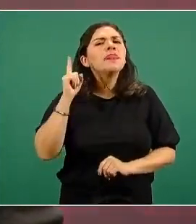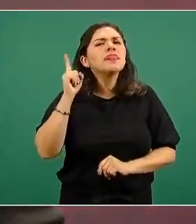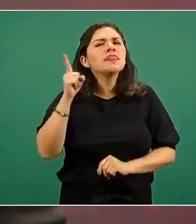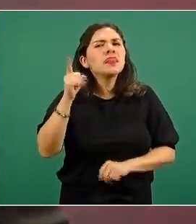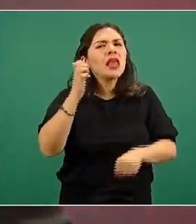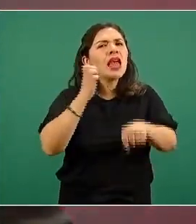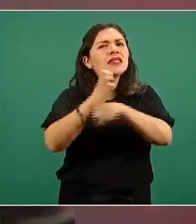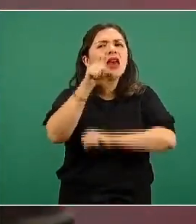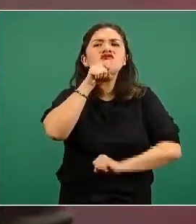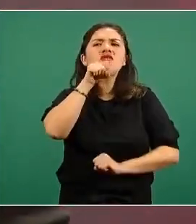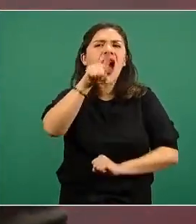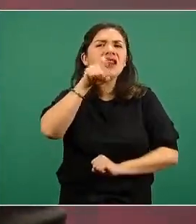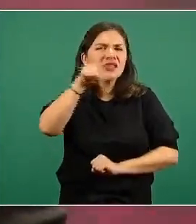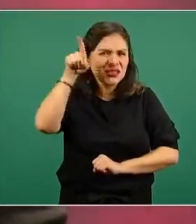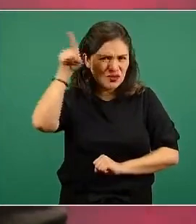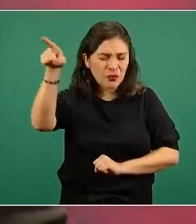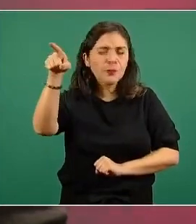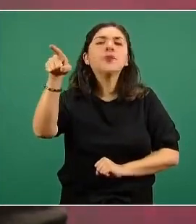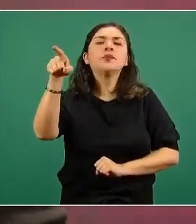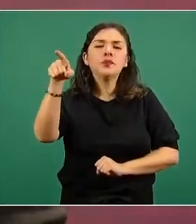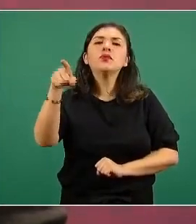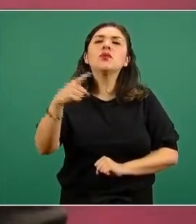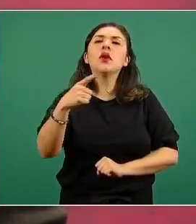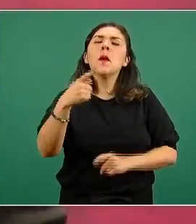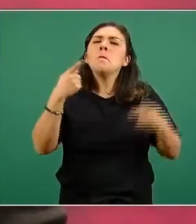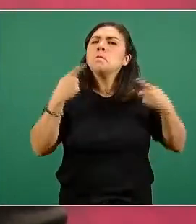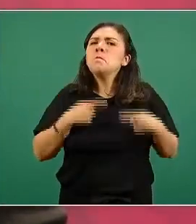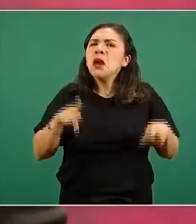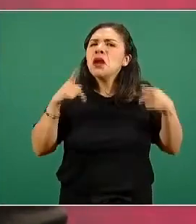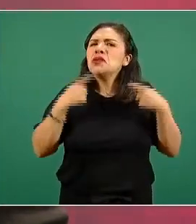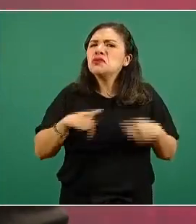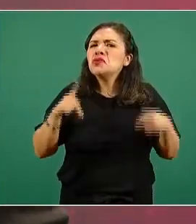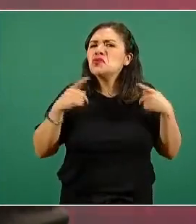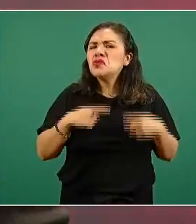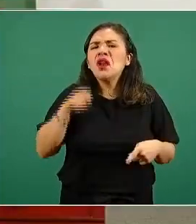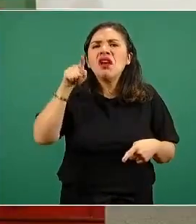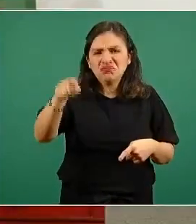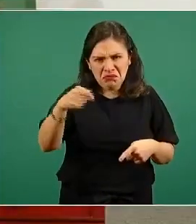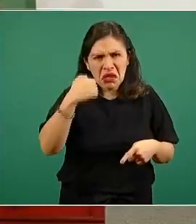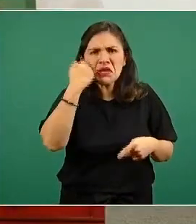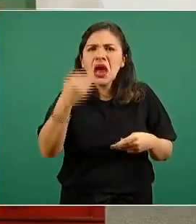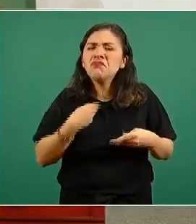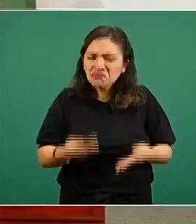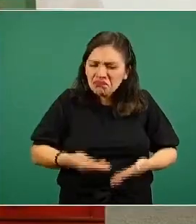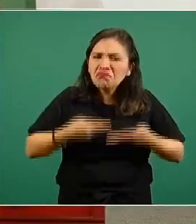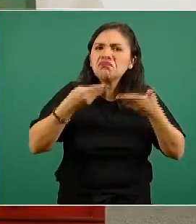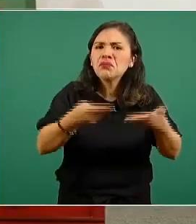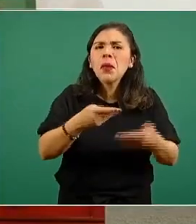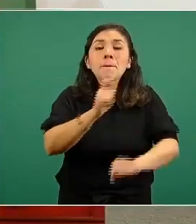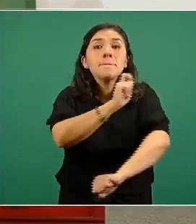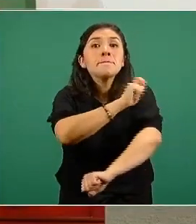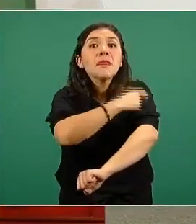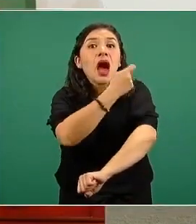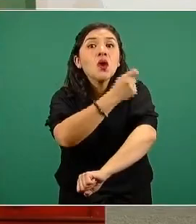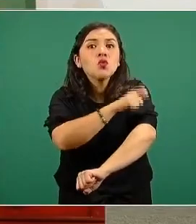el estado de Jalisco de unas personas que estaban ofreciendo vacuna